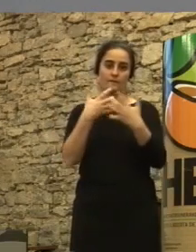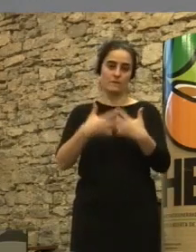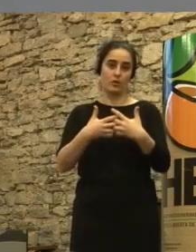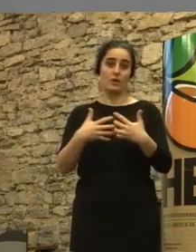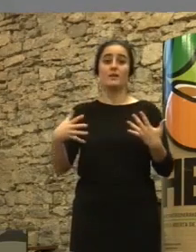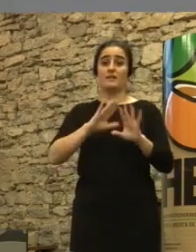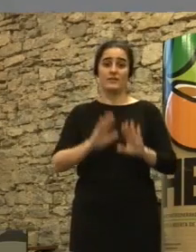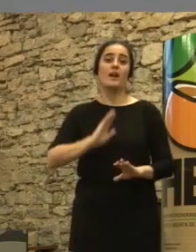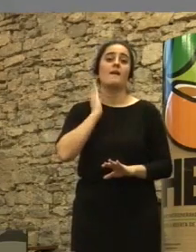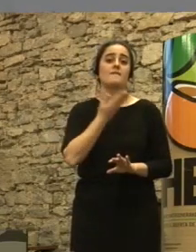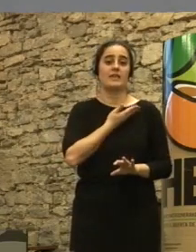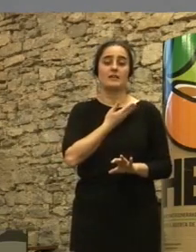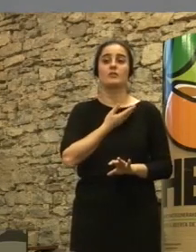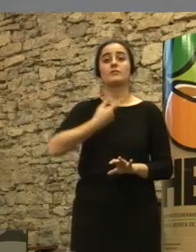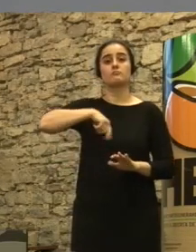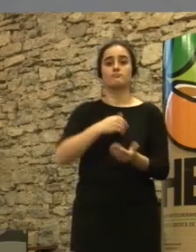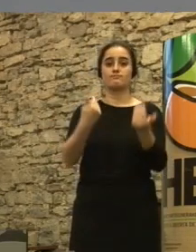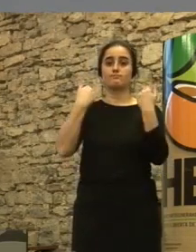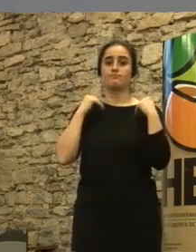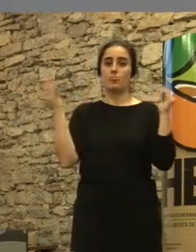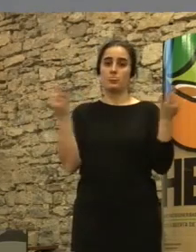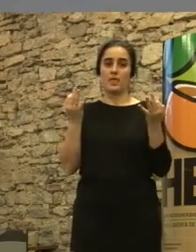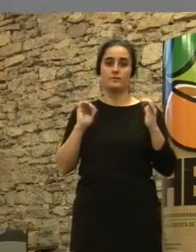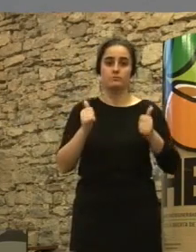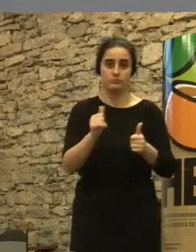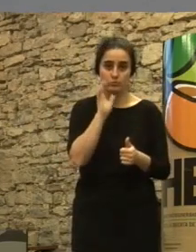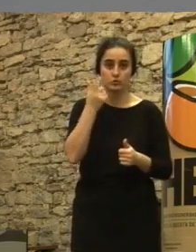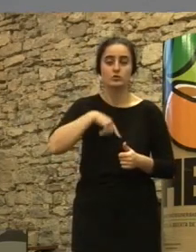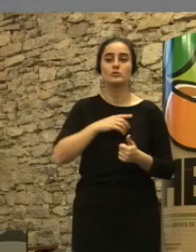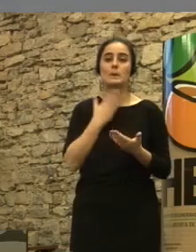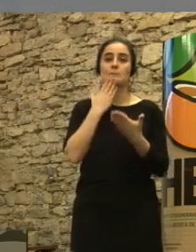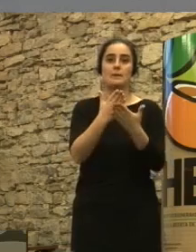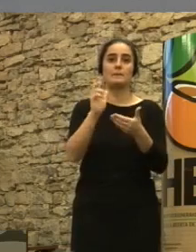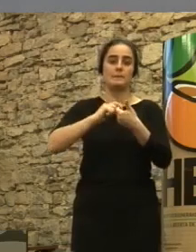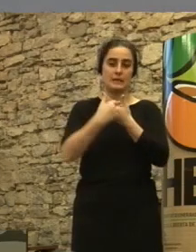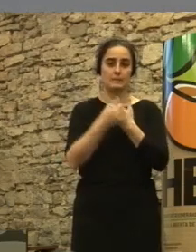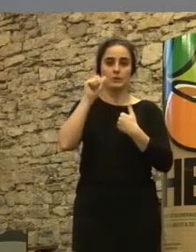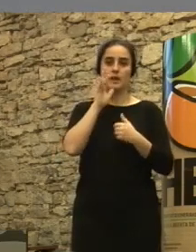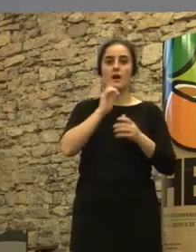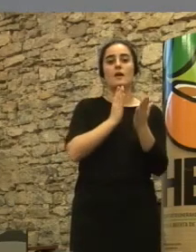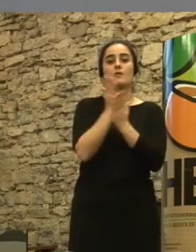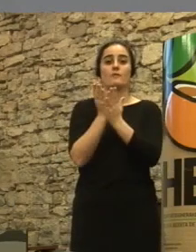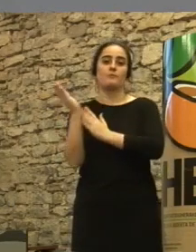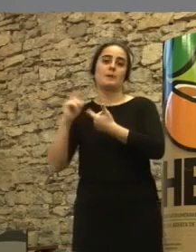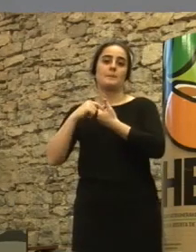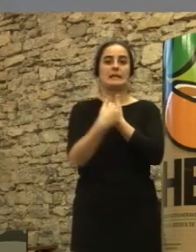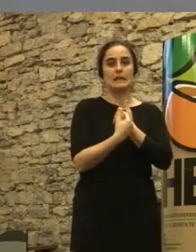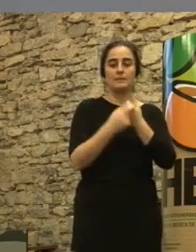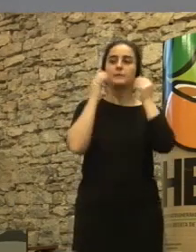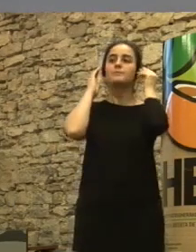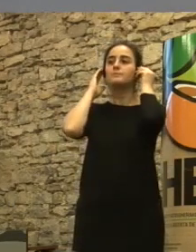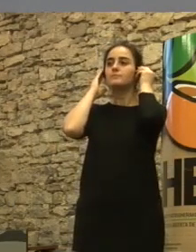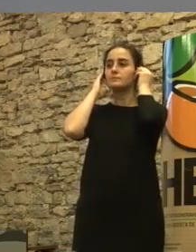está afectando. Y aquí es donde entra nuestra responsabilidad. Y aquí es donde me llevo yo a esa participación. Hay elementos para participar, hay posibilidades de participar.